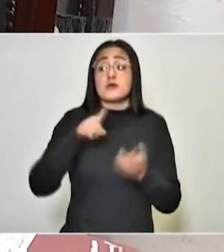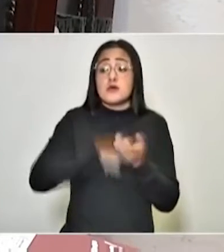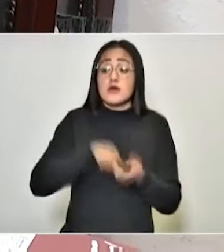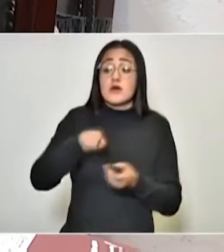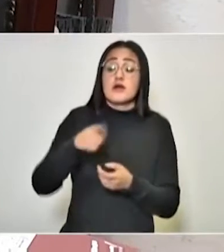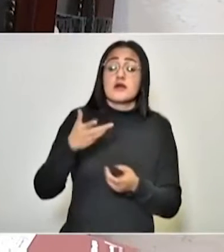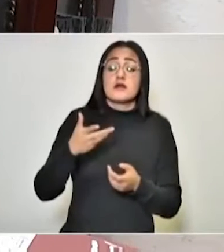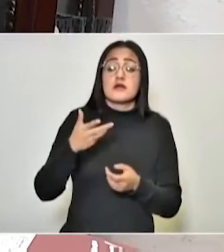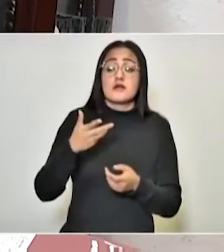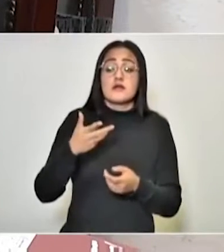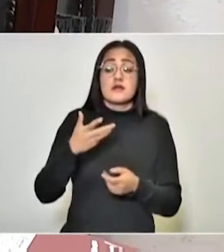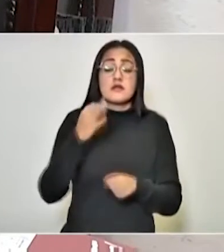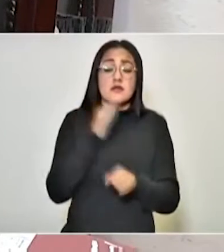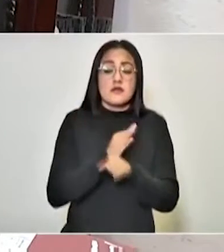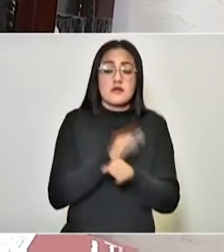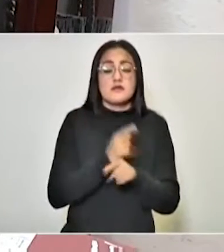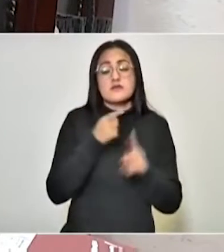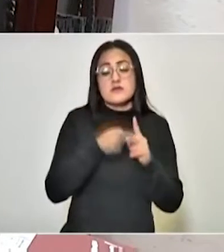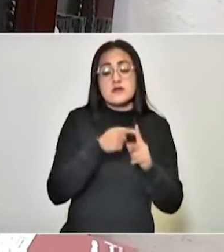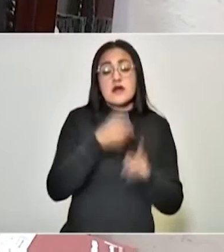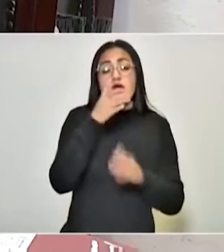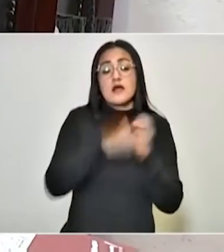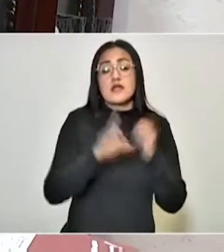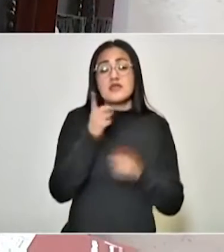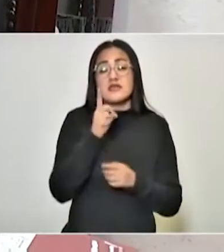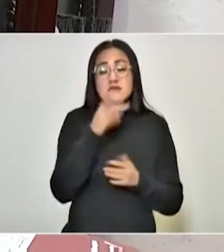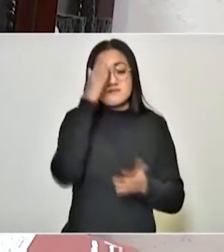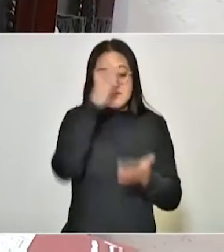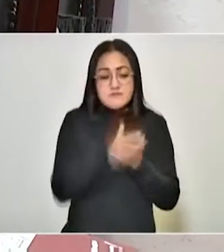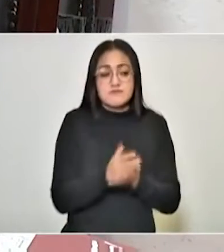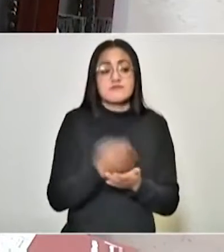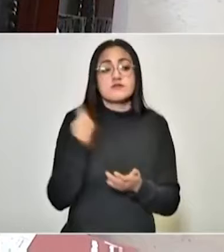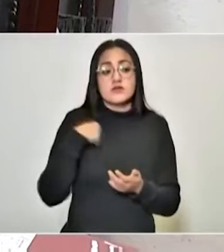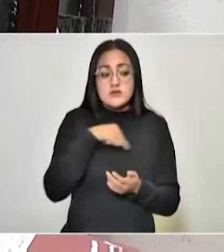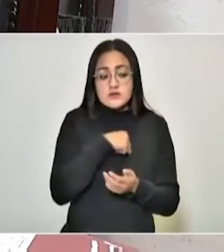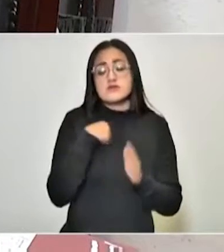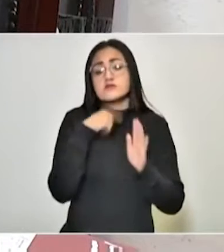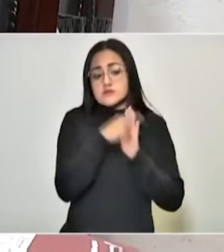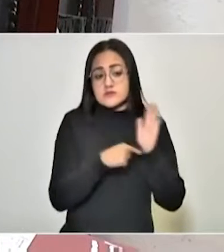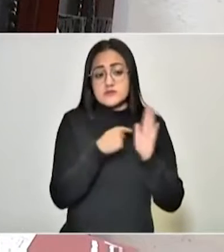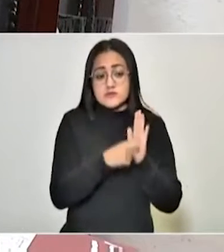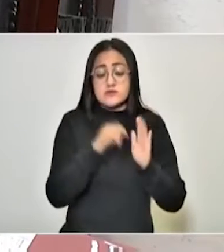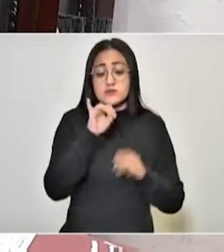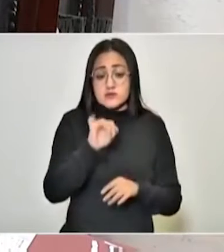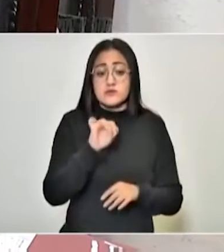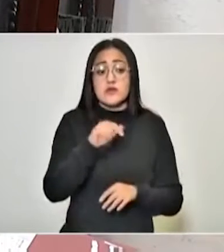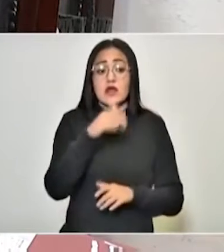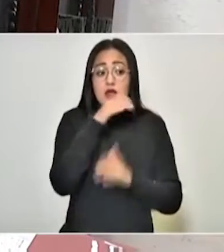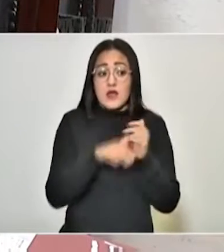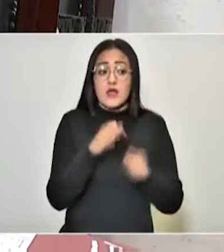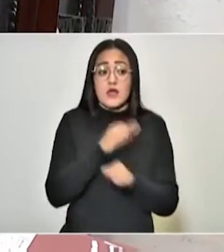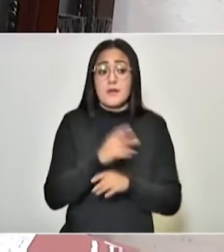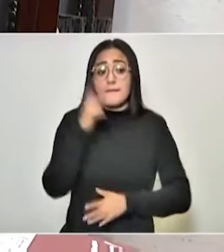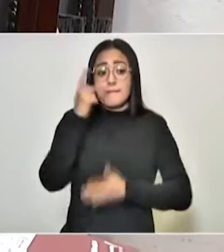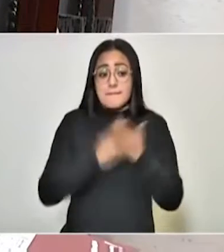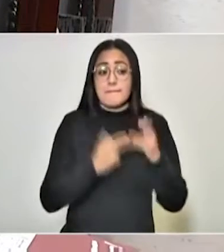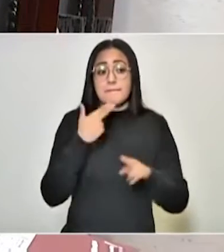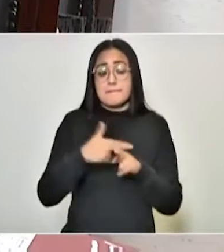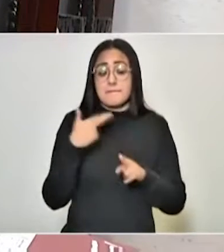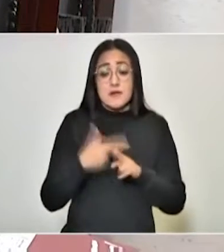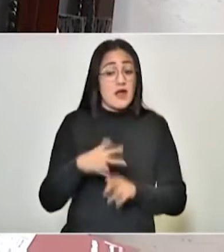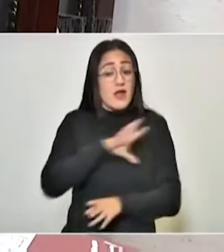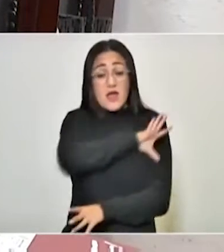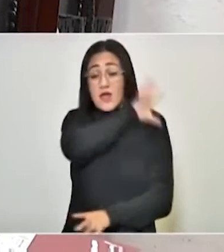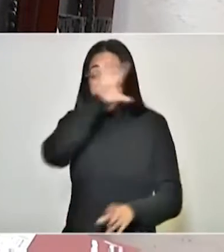dado el ejercicio fiscal, termina en diciembre. Nosotros estamos comprometidos a culminar el programa hasta